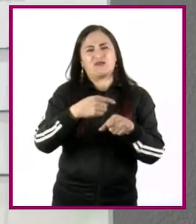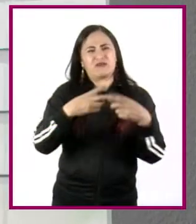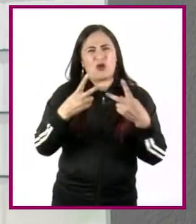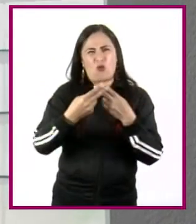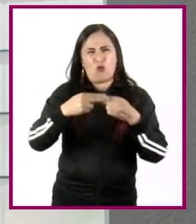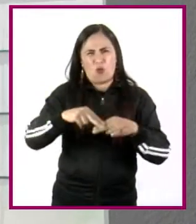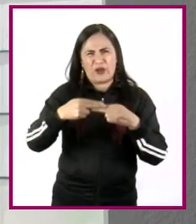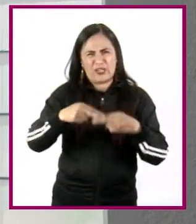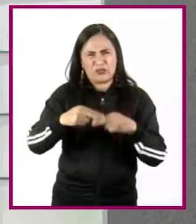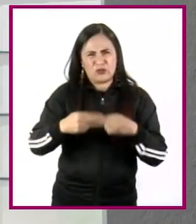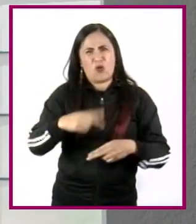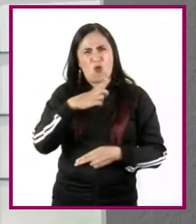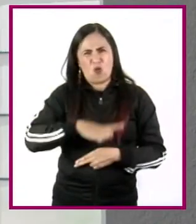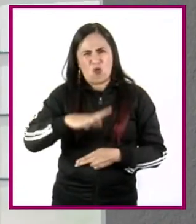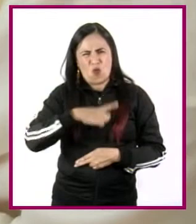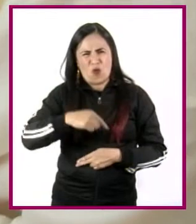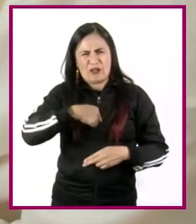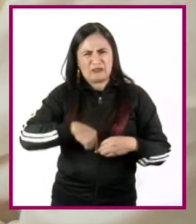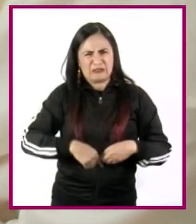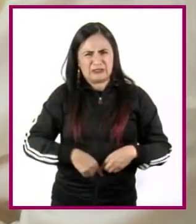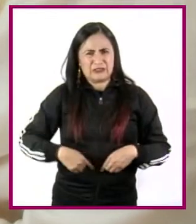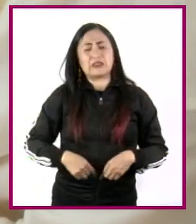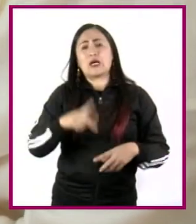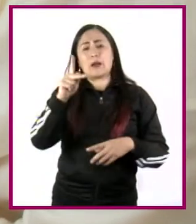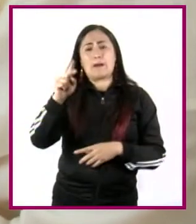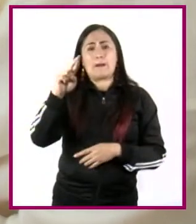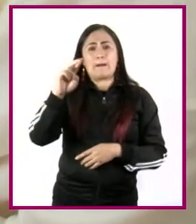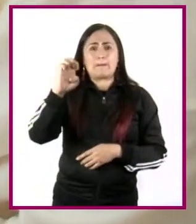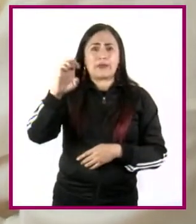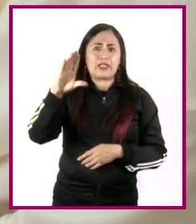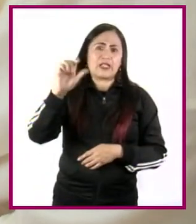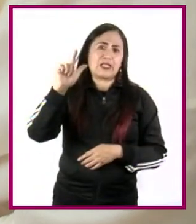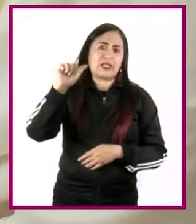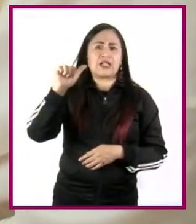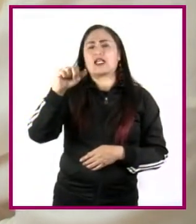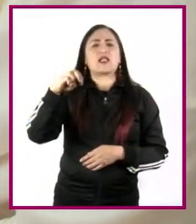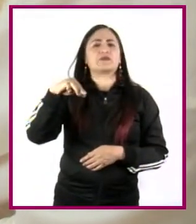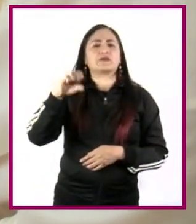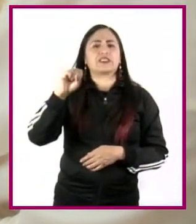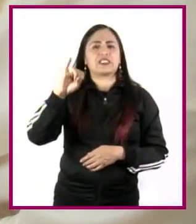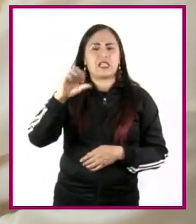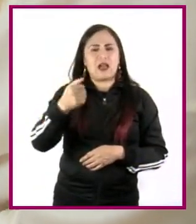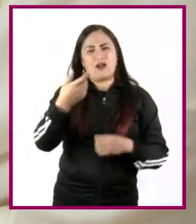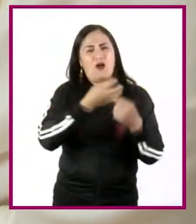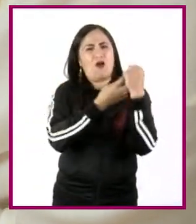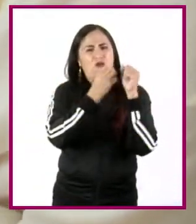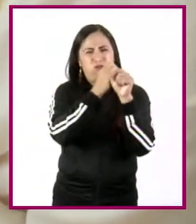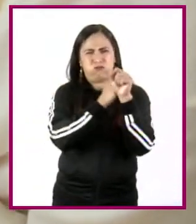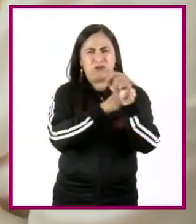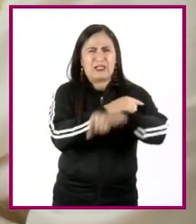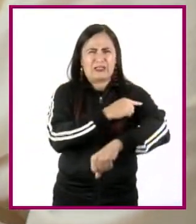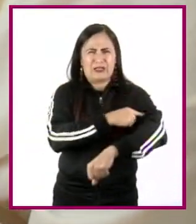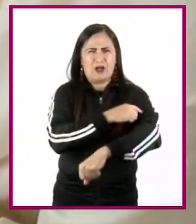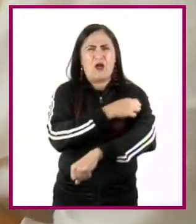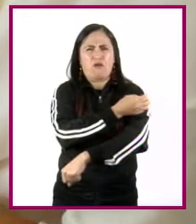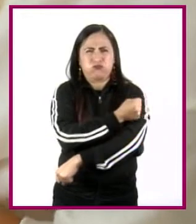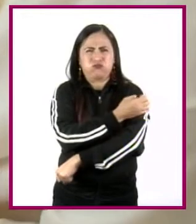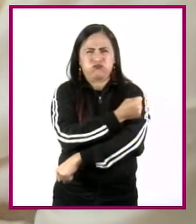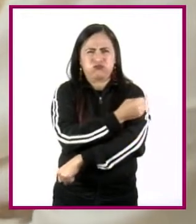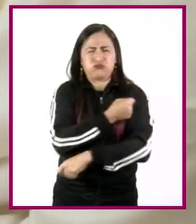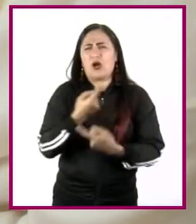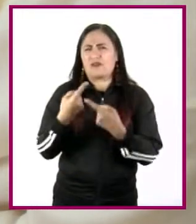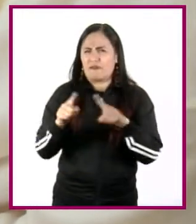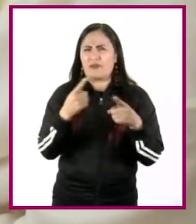infecciones urinarias, eclampsia y preeclampsia, así como problemas de presión arterial, entre otros. También se suelen